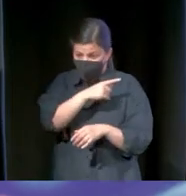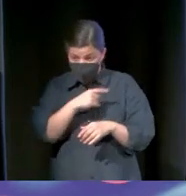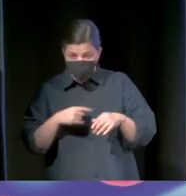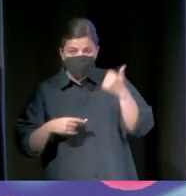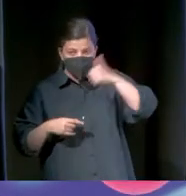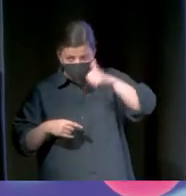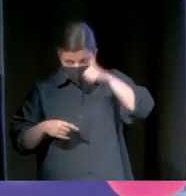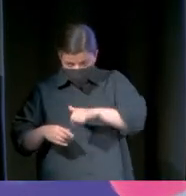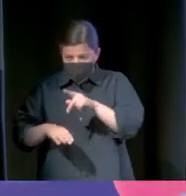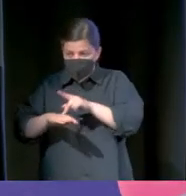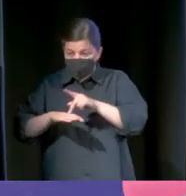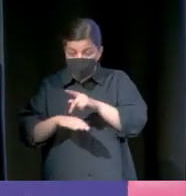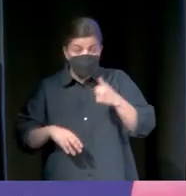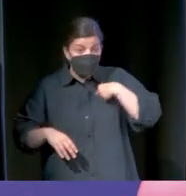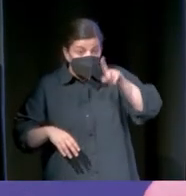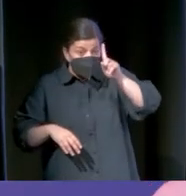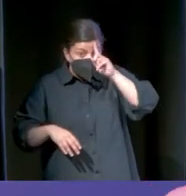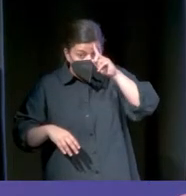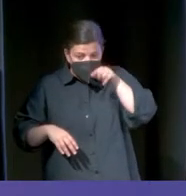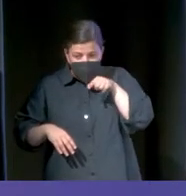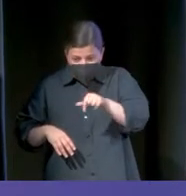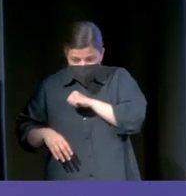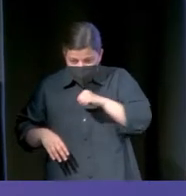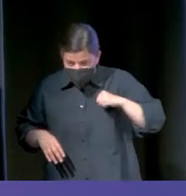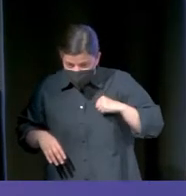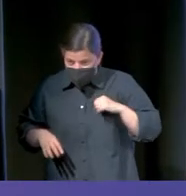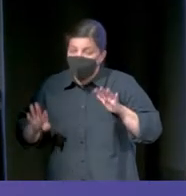que es tatuador no sabía que era ti mismo